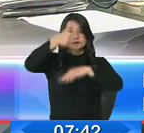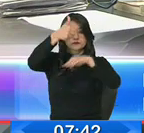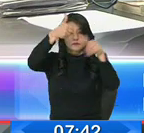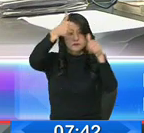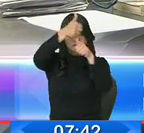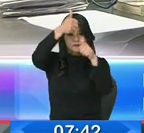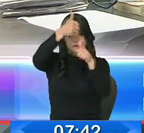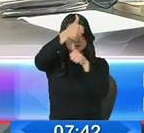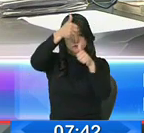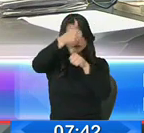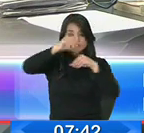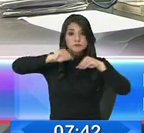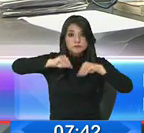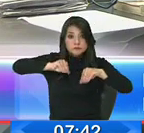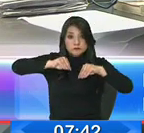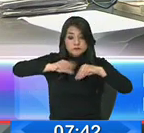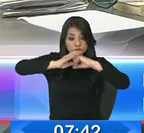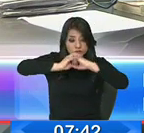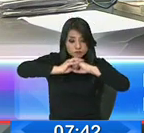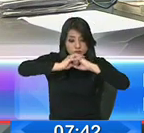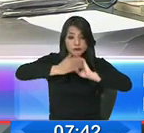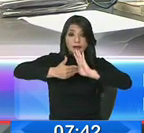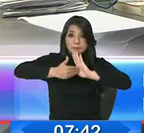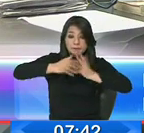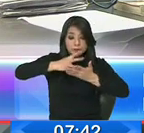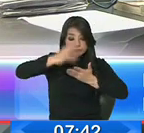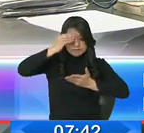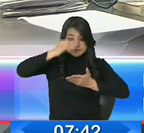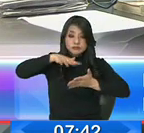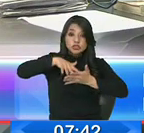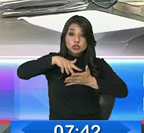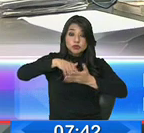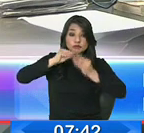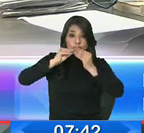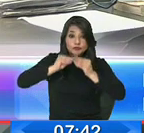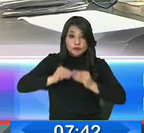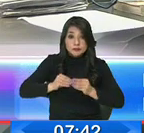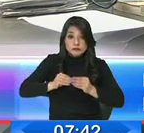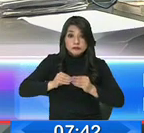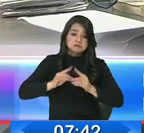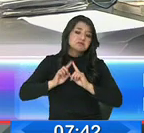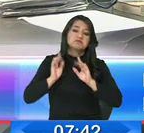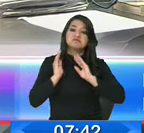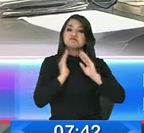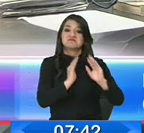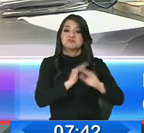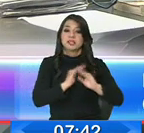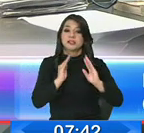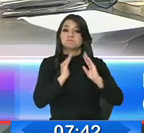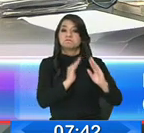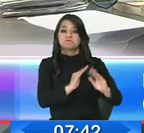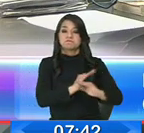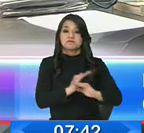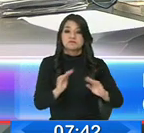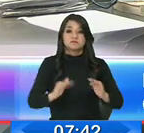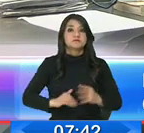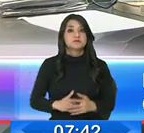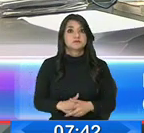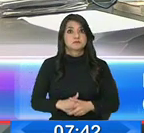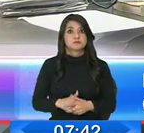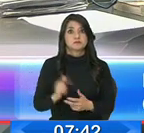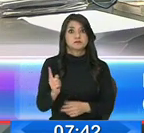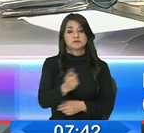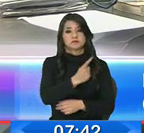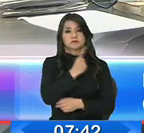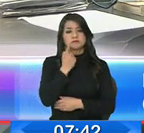de estudiar, de rezar, de dar ejemplo. Y no se ha hecho o se ha descuidado mucho o tenemos todos la